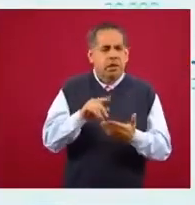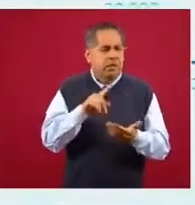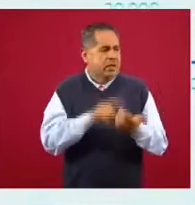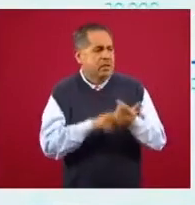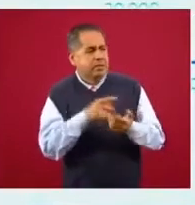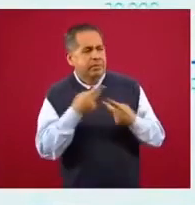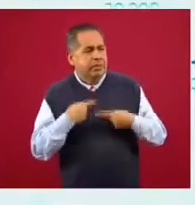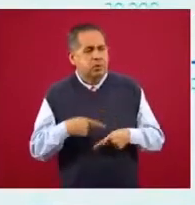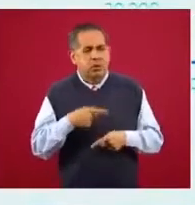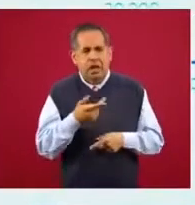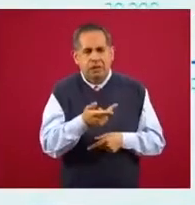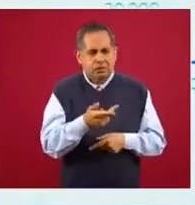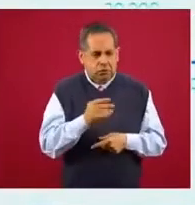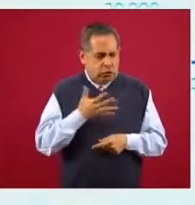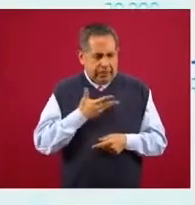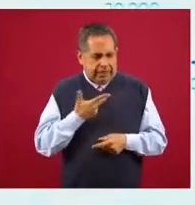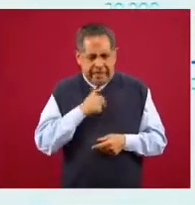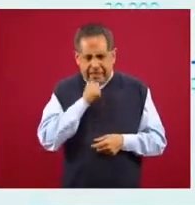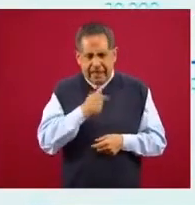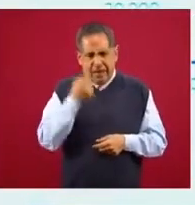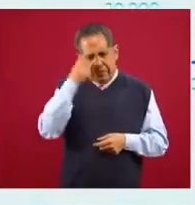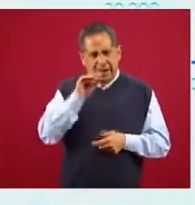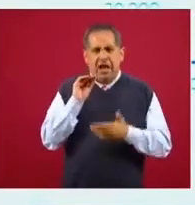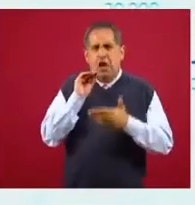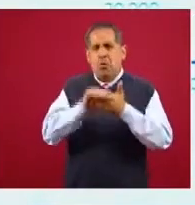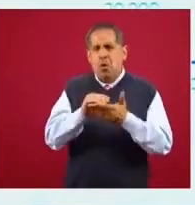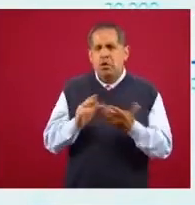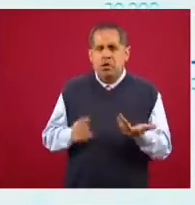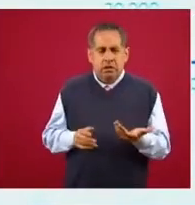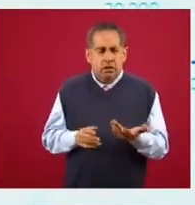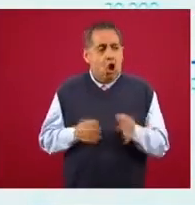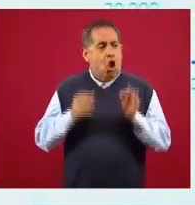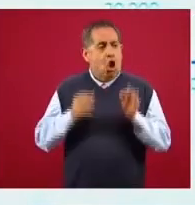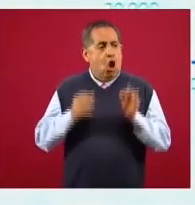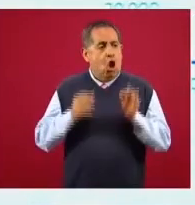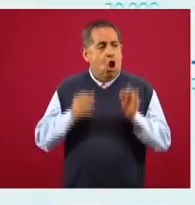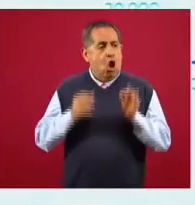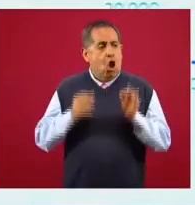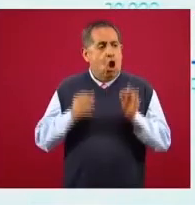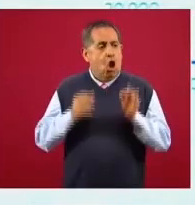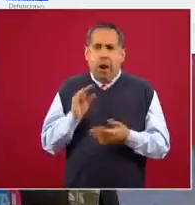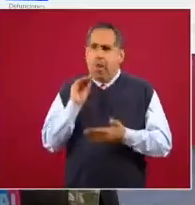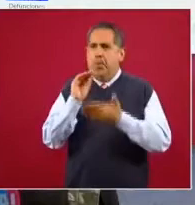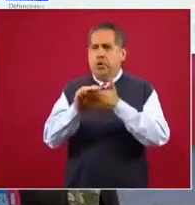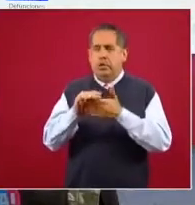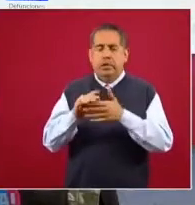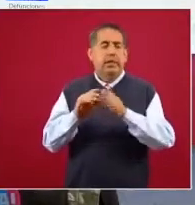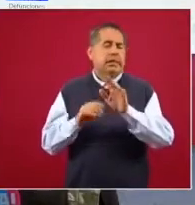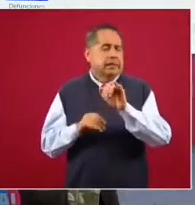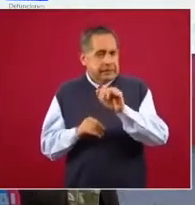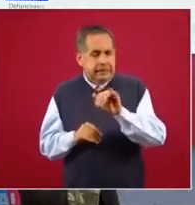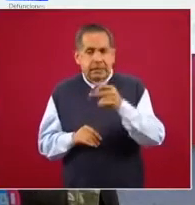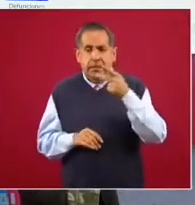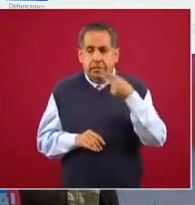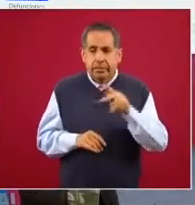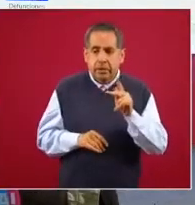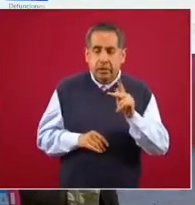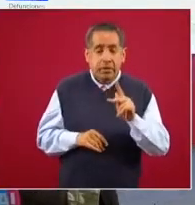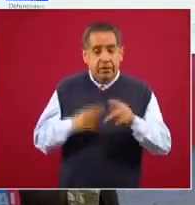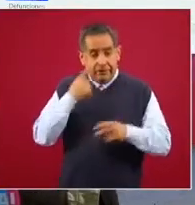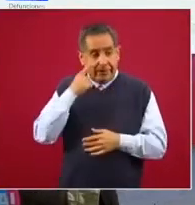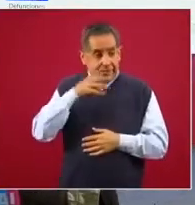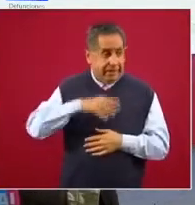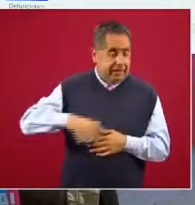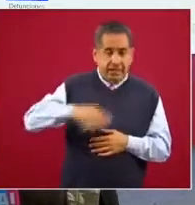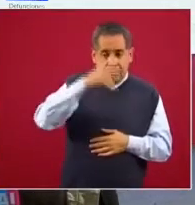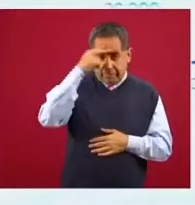que salieron negativas y finalmente solo los confirmados son los que están teniendo COVID? Sí, pero recordemos que en